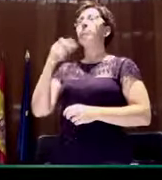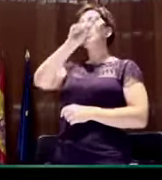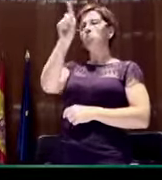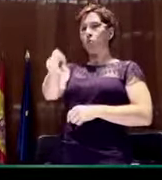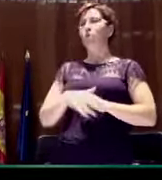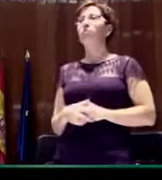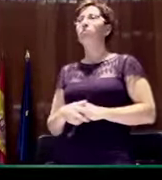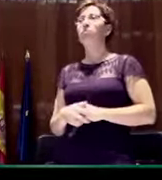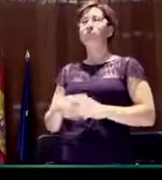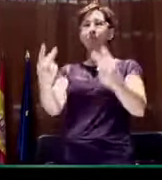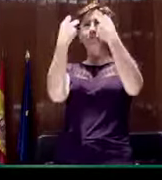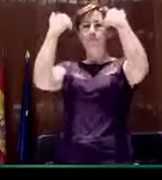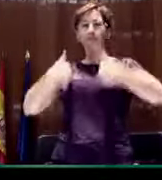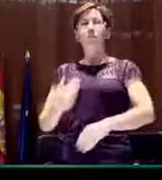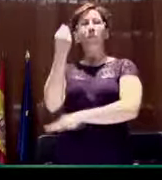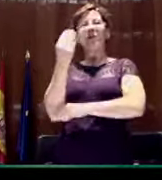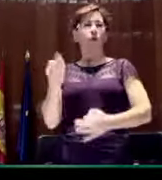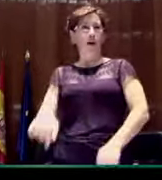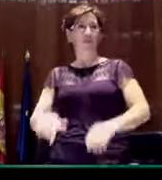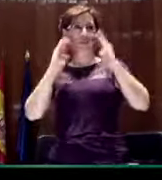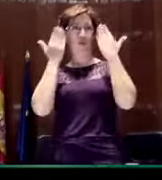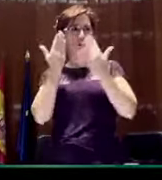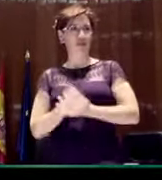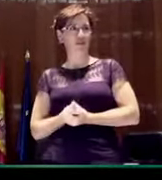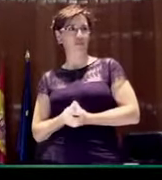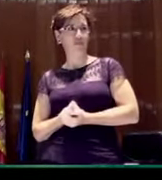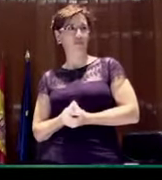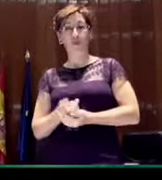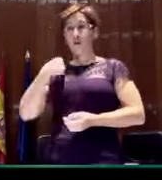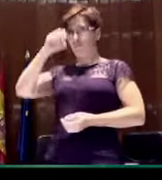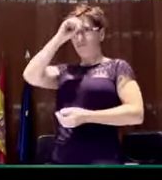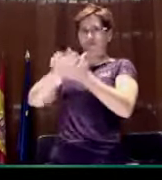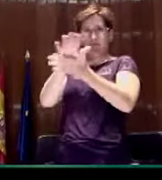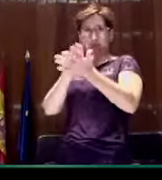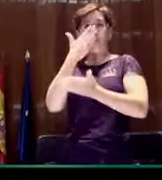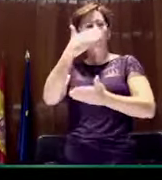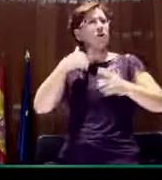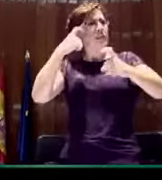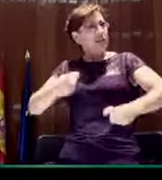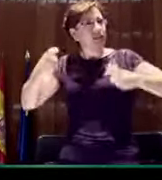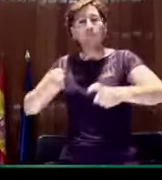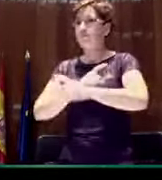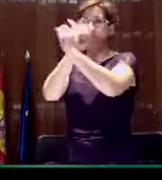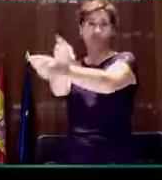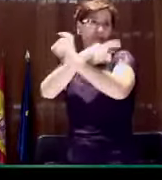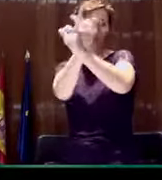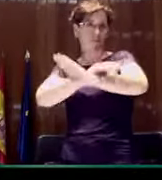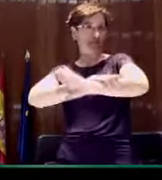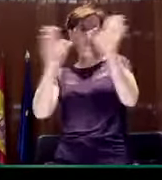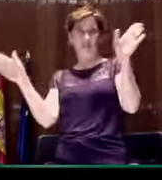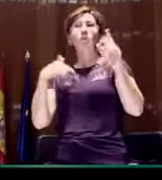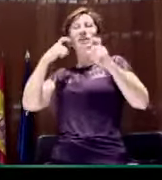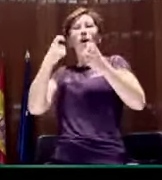como yo, qué pinto yo aquí en este Congreso, ¿vale? Cuando no sé hablar lengua de signos, aunque he intentado aprenderla bastantes